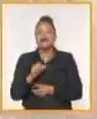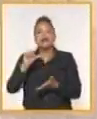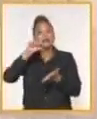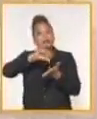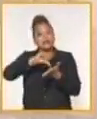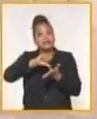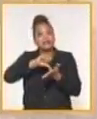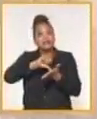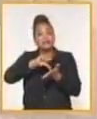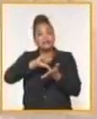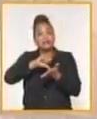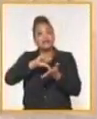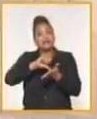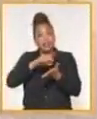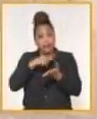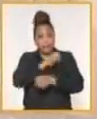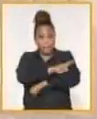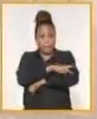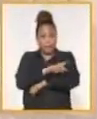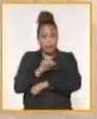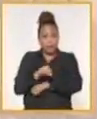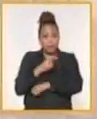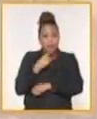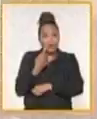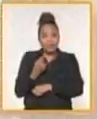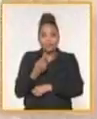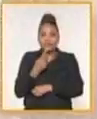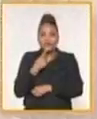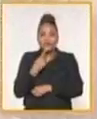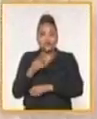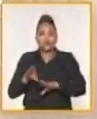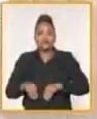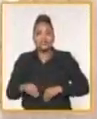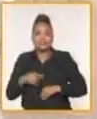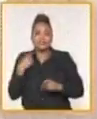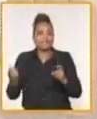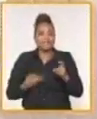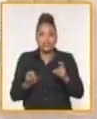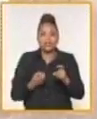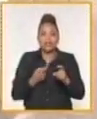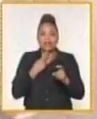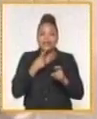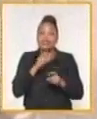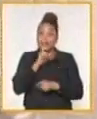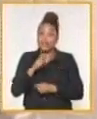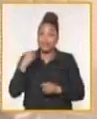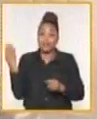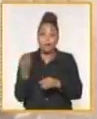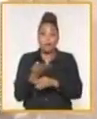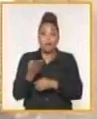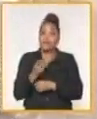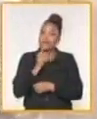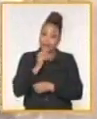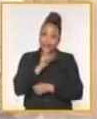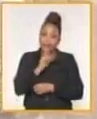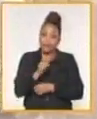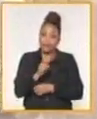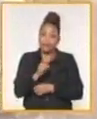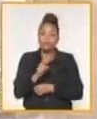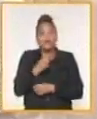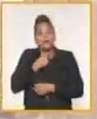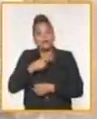pudiéramos decir, que es el elemento que no le permite, porque tú puedes decir, bueno, las monarquías del Golfo, pero tienen buena relación. Ahora fíjate, si